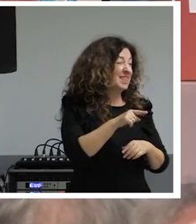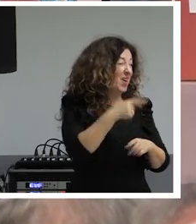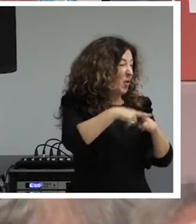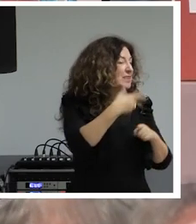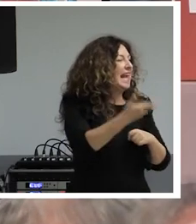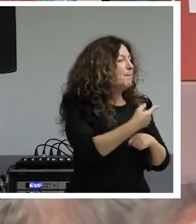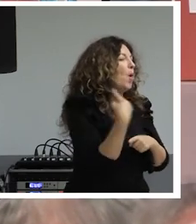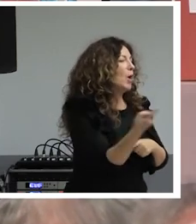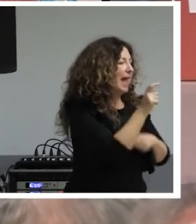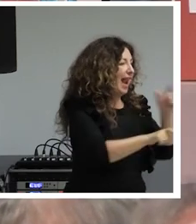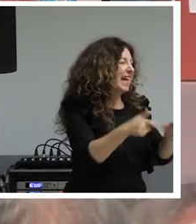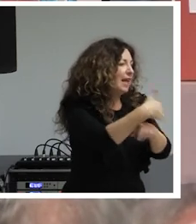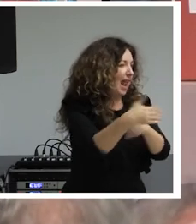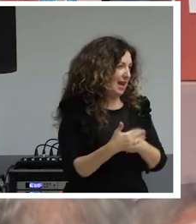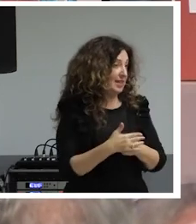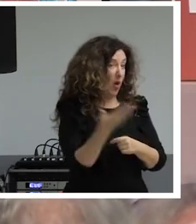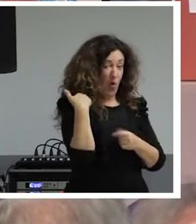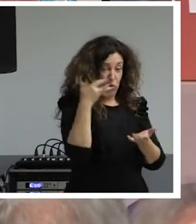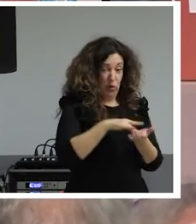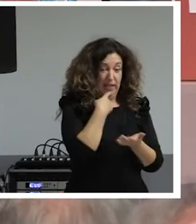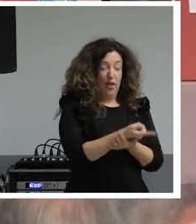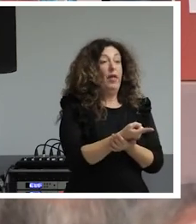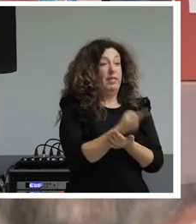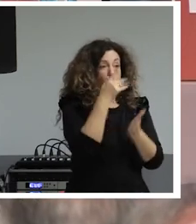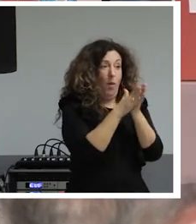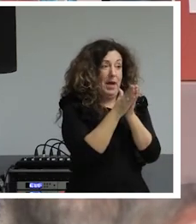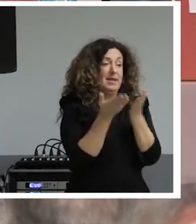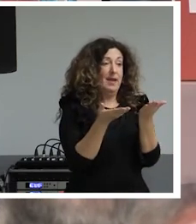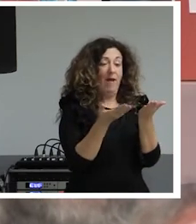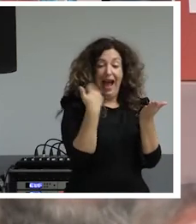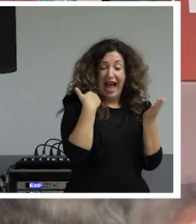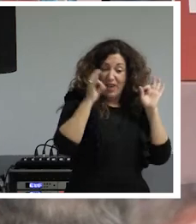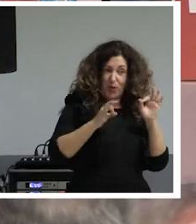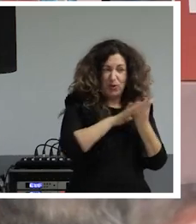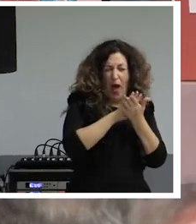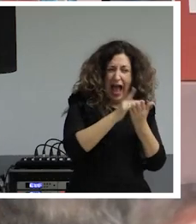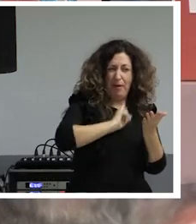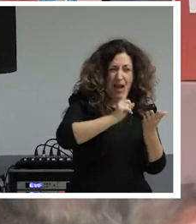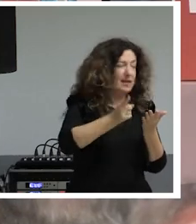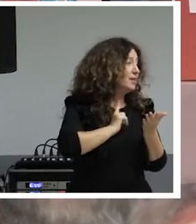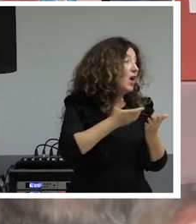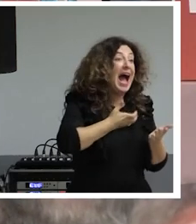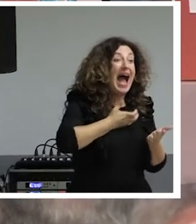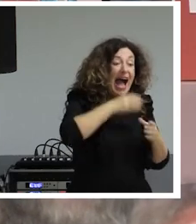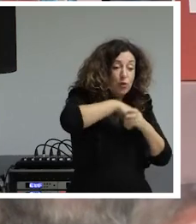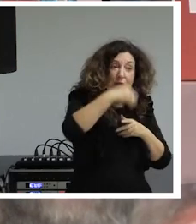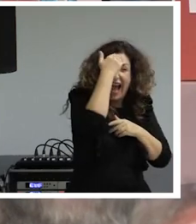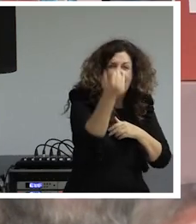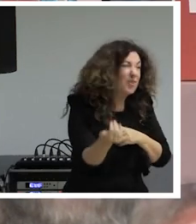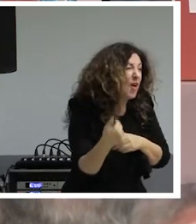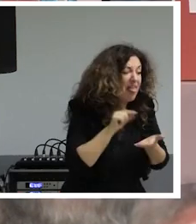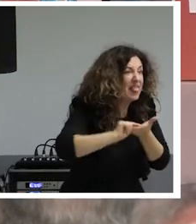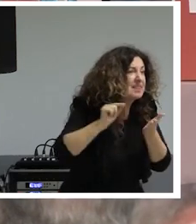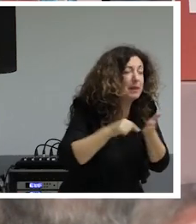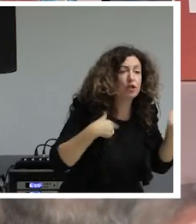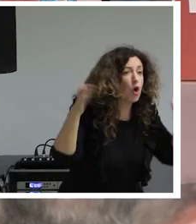es temas políticos principales de los municipios y de las ciudades y machacarlos hasta la saciedad lo que le importa a la gente y